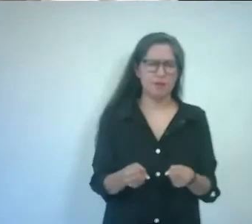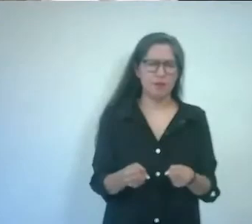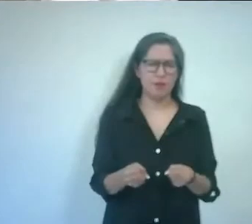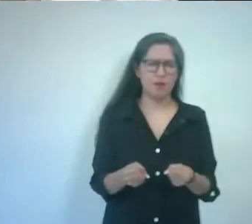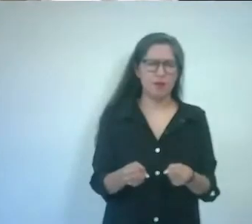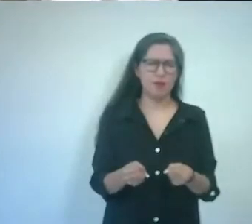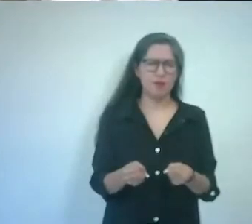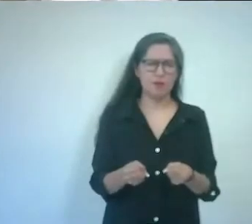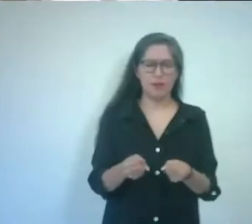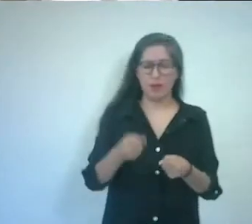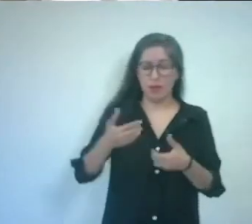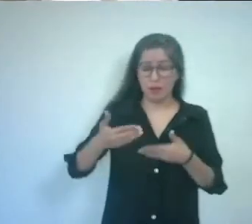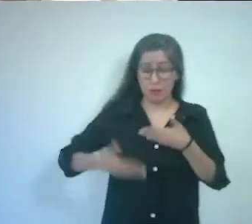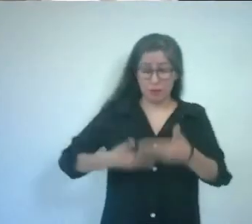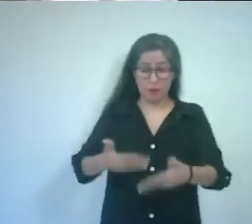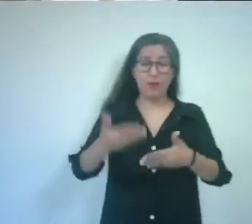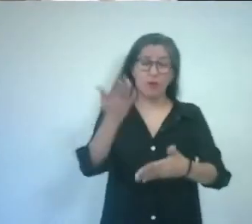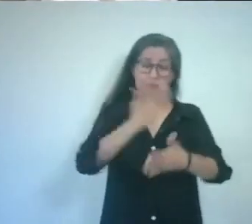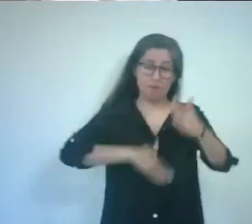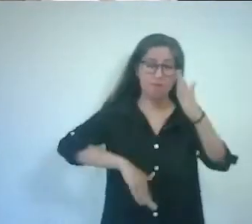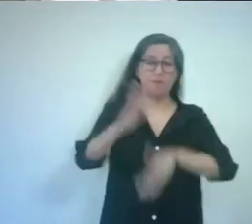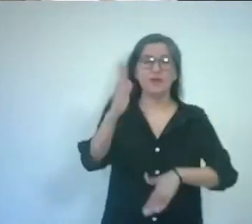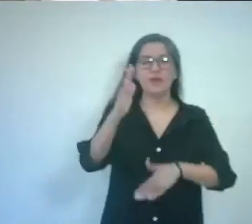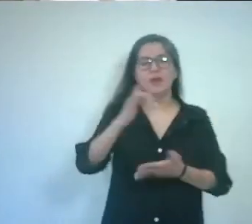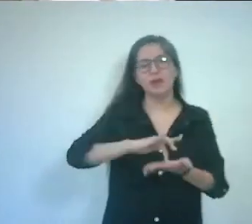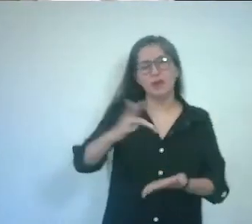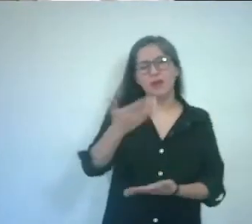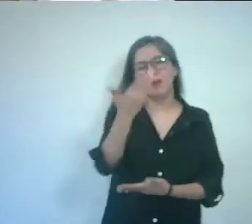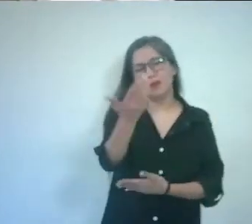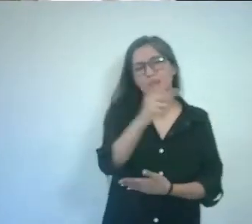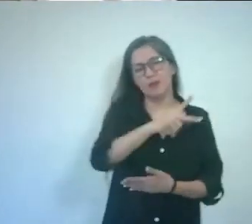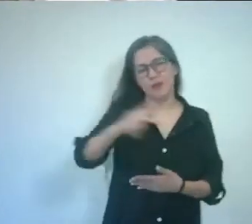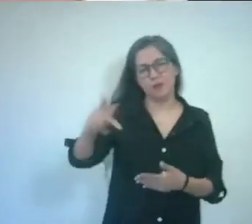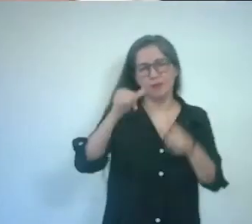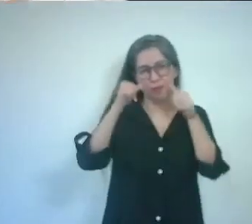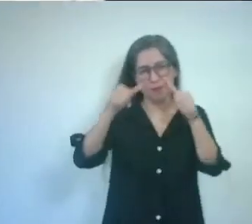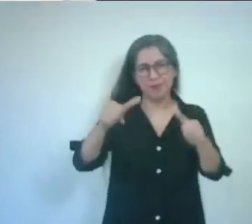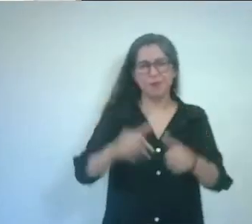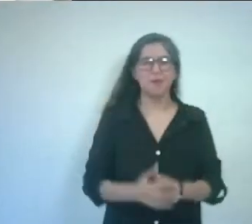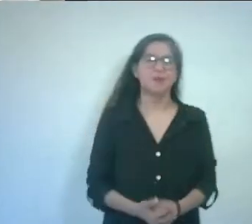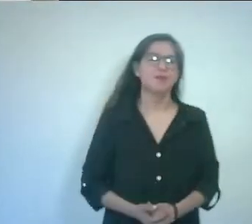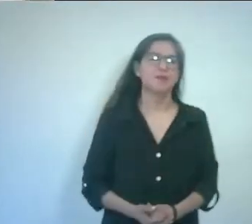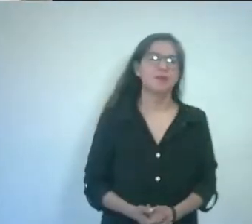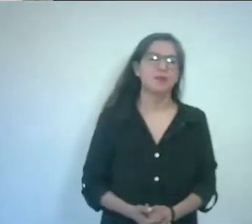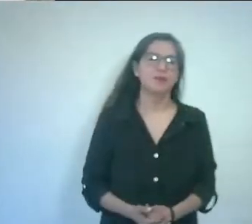será una jornada exitosa, les agradezco a todas y a todos su escucha.